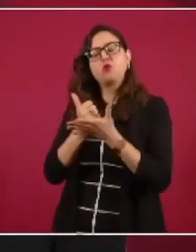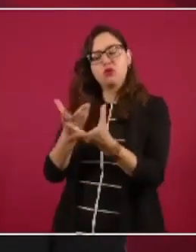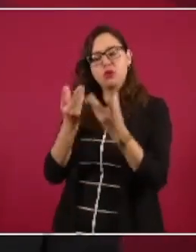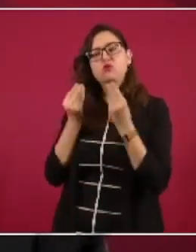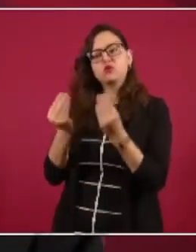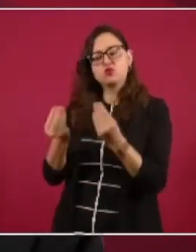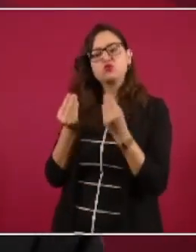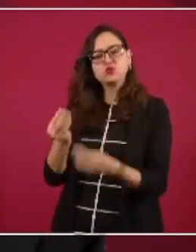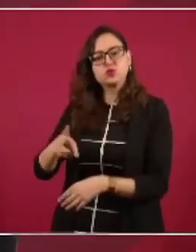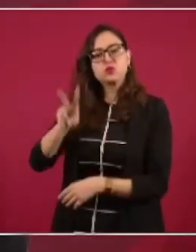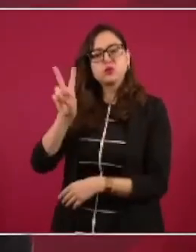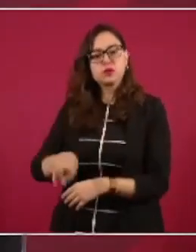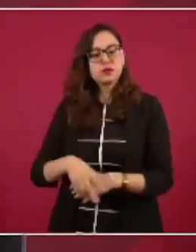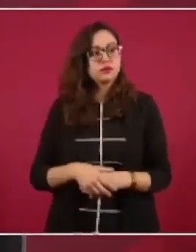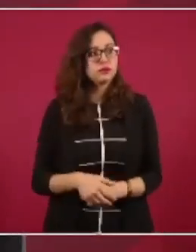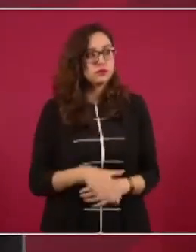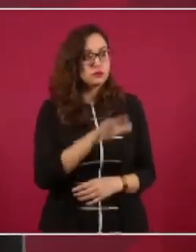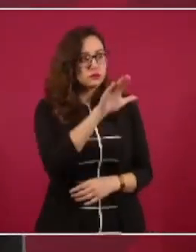de defender